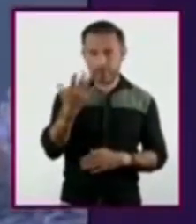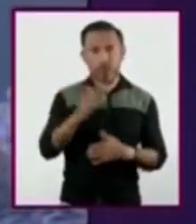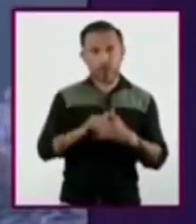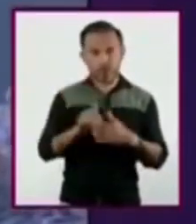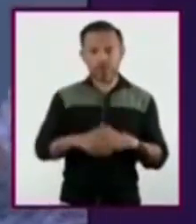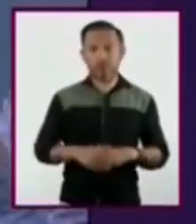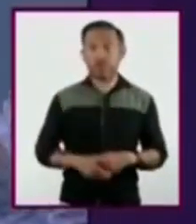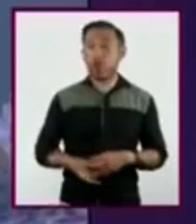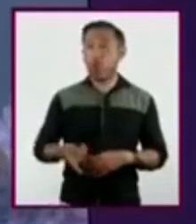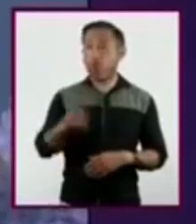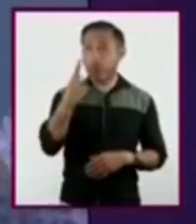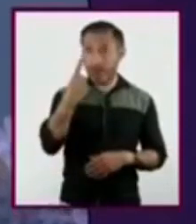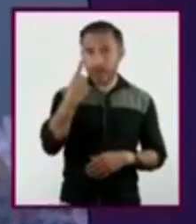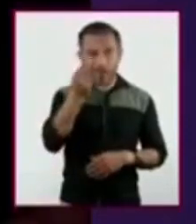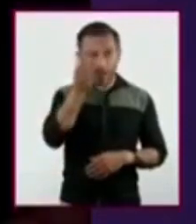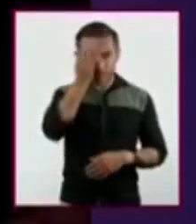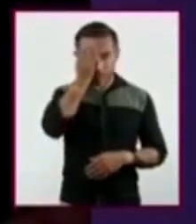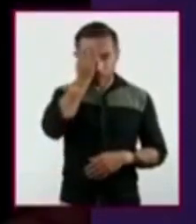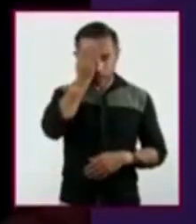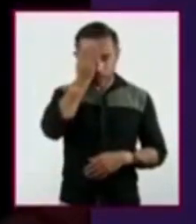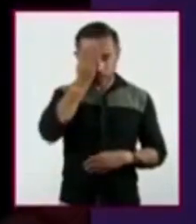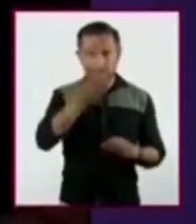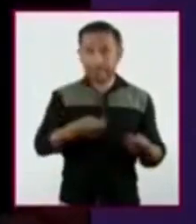One eye patch,